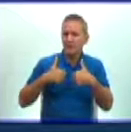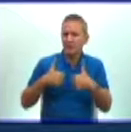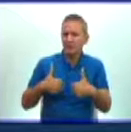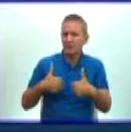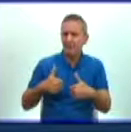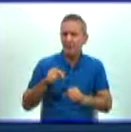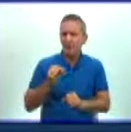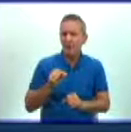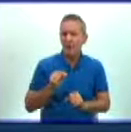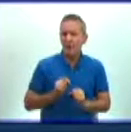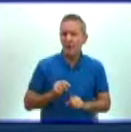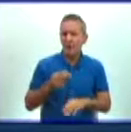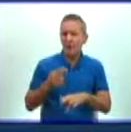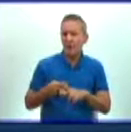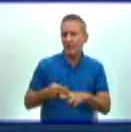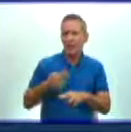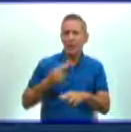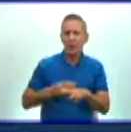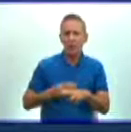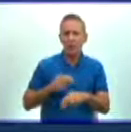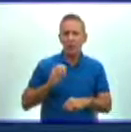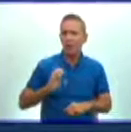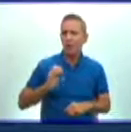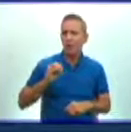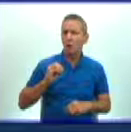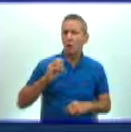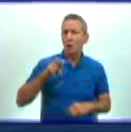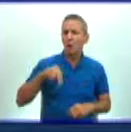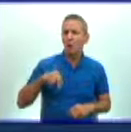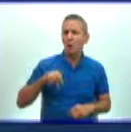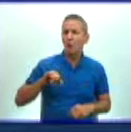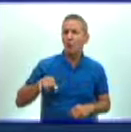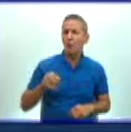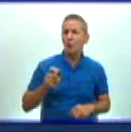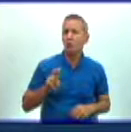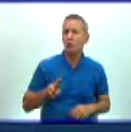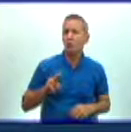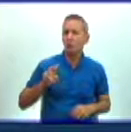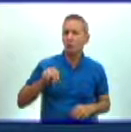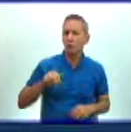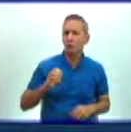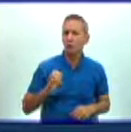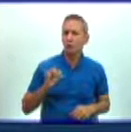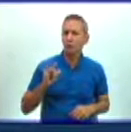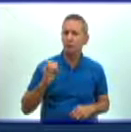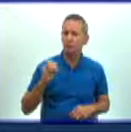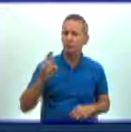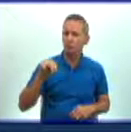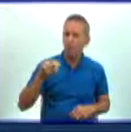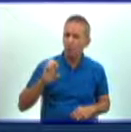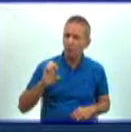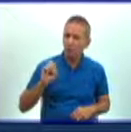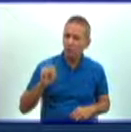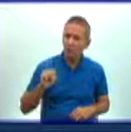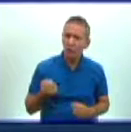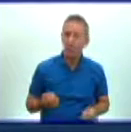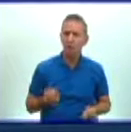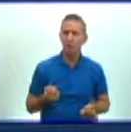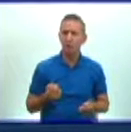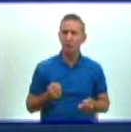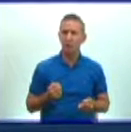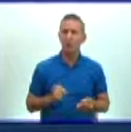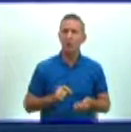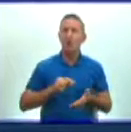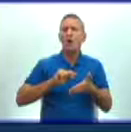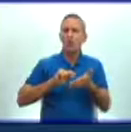esas preposiciones, conjunciones, pronombres, signos de puntuación? ¿Cómo logro